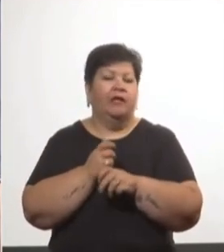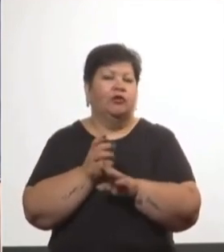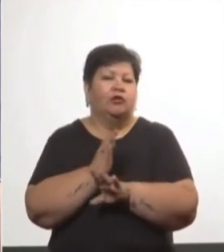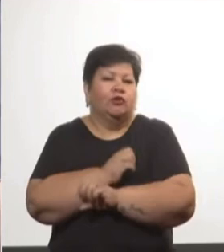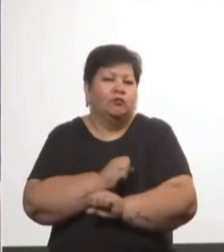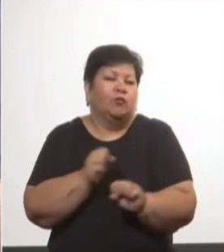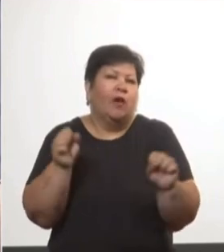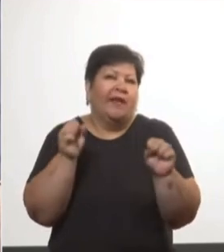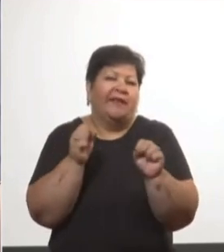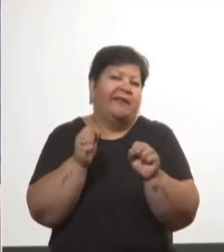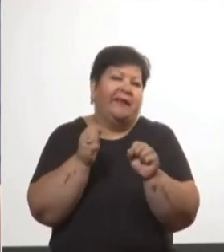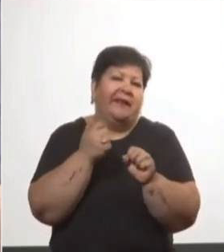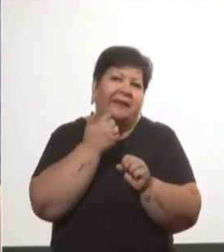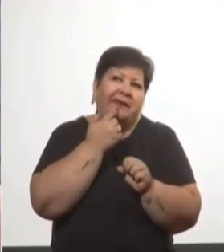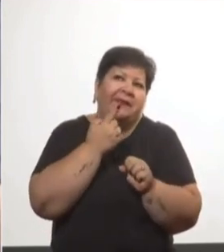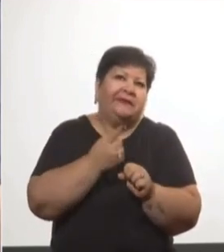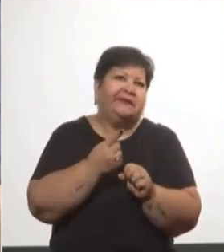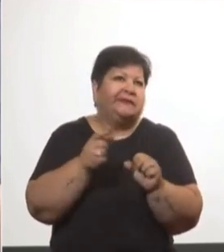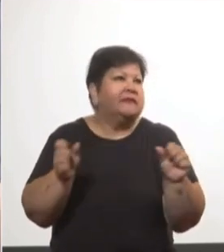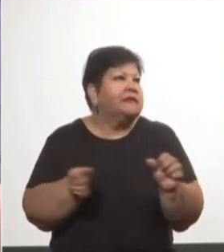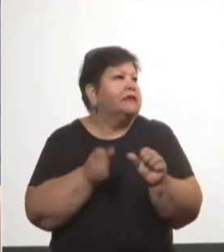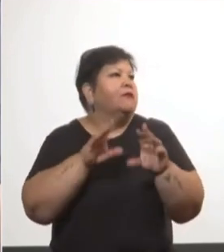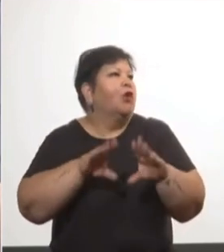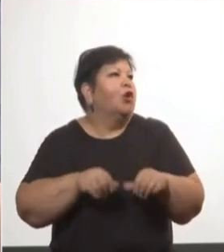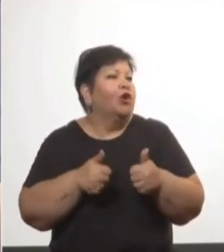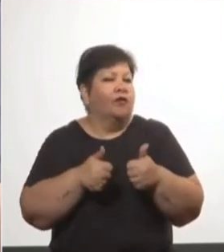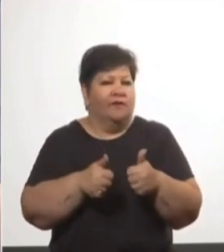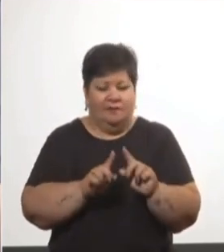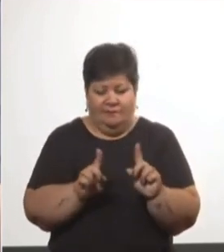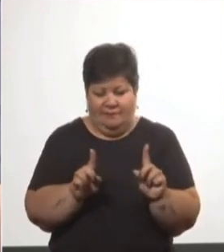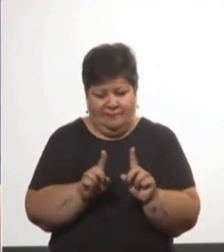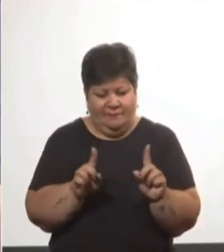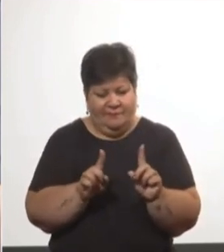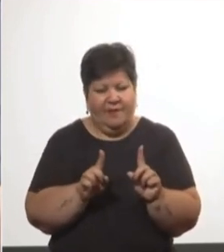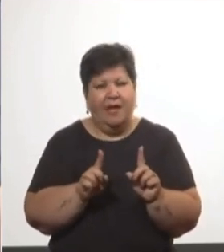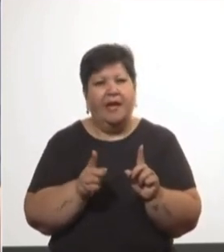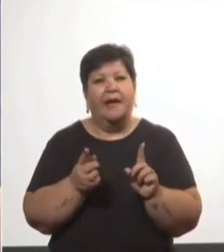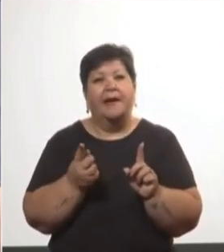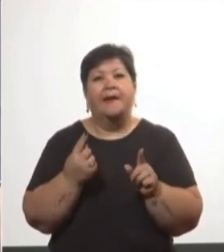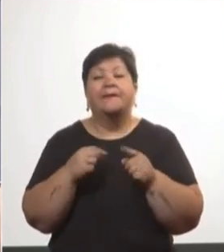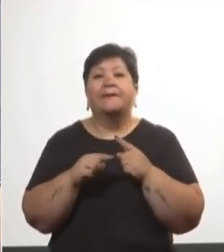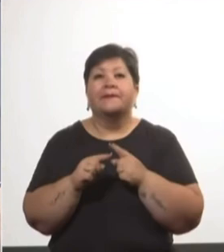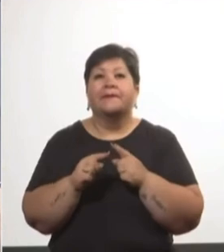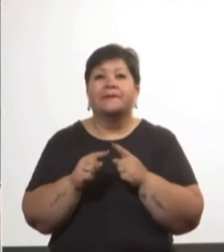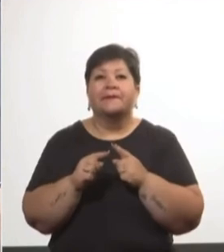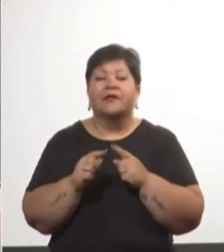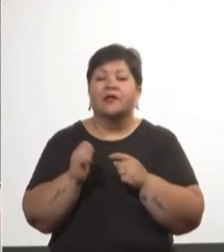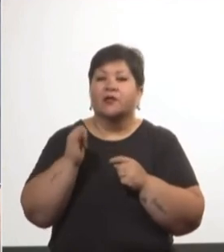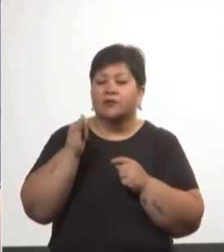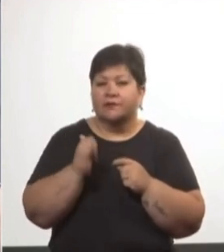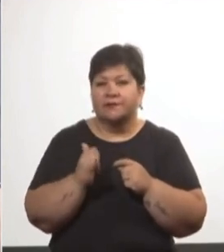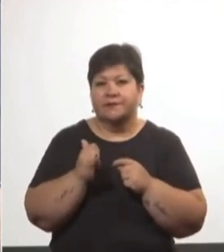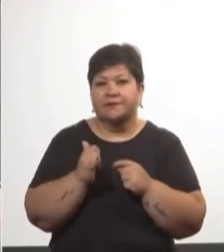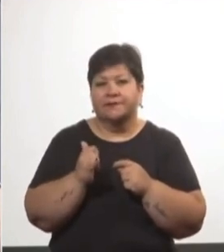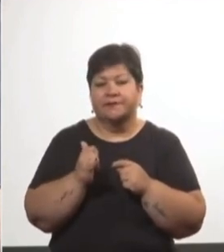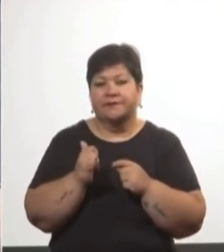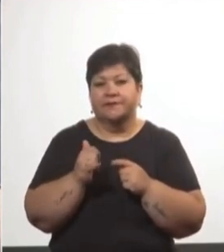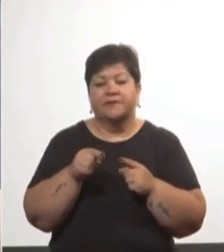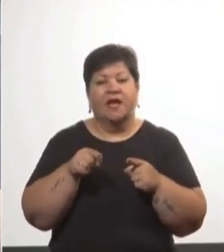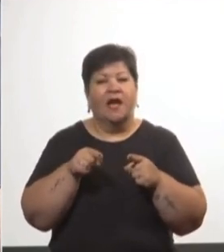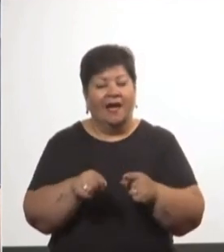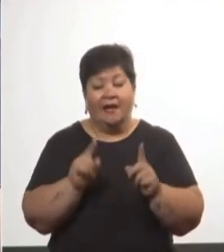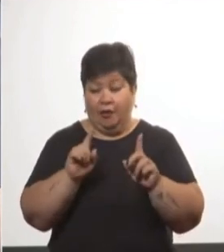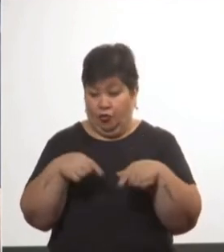a nosotros es buena consejera. Y ahí es en ese sentido que nosotros vamos